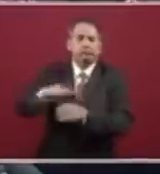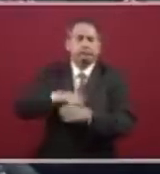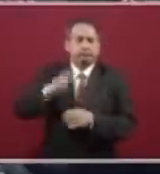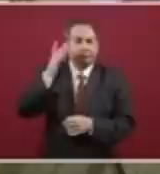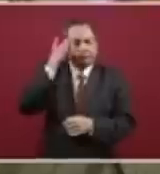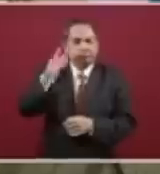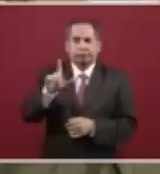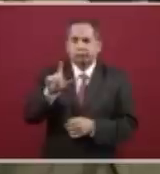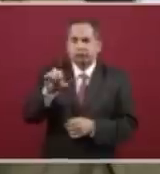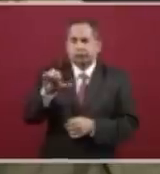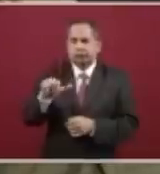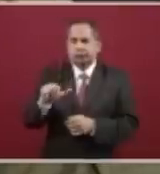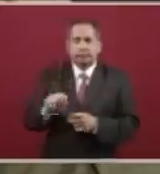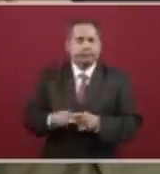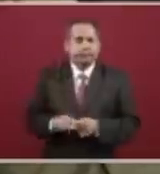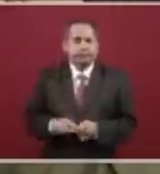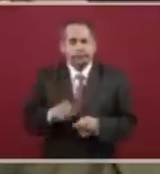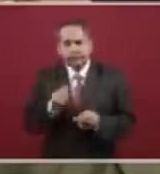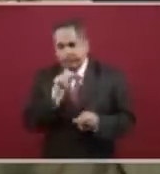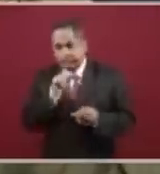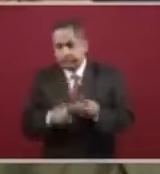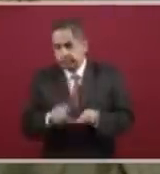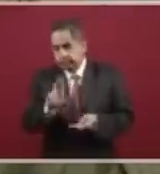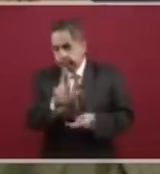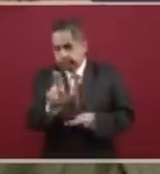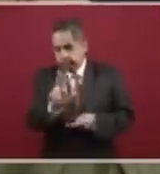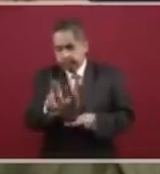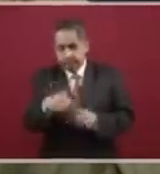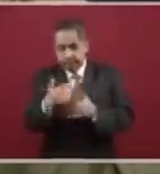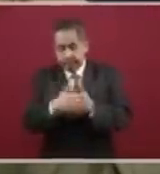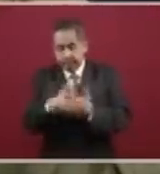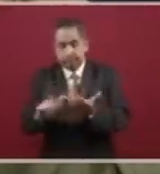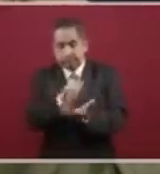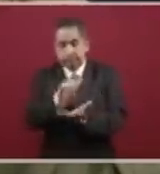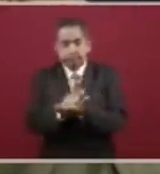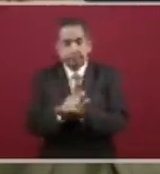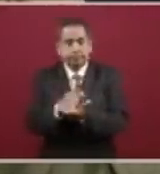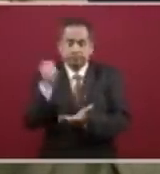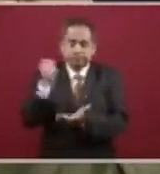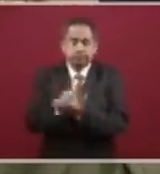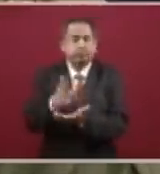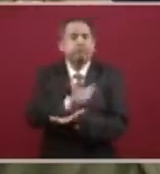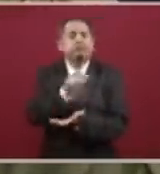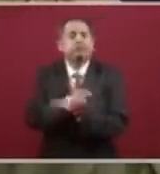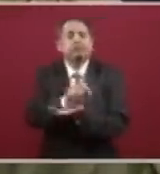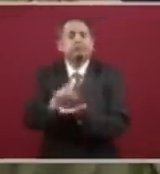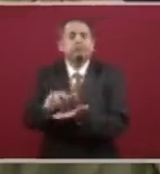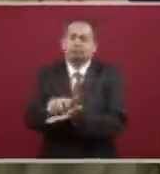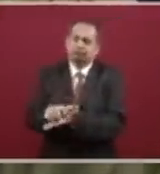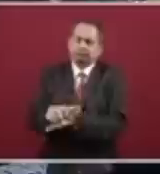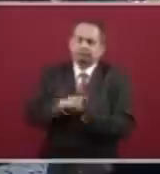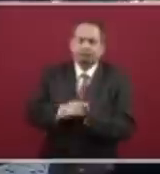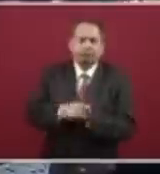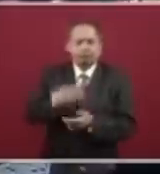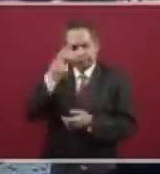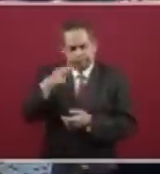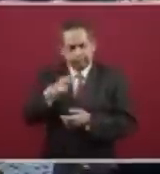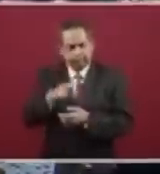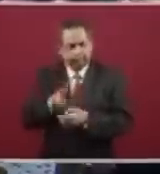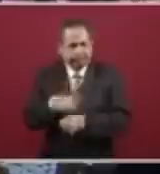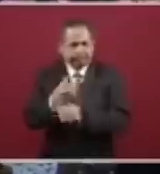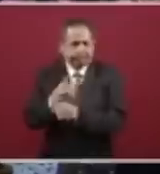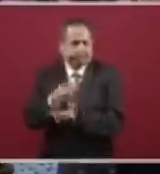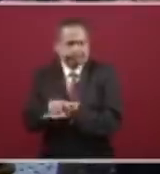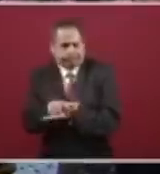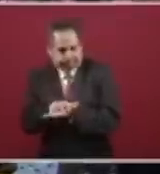también preguntarle el martes ya se va a aprobar esta ley de austeridad republicana que envió al congreso ya se